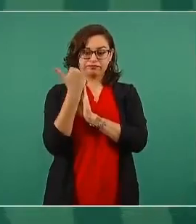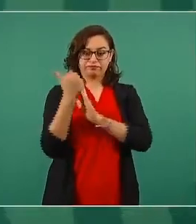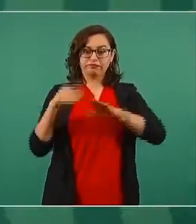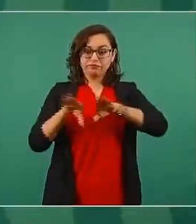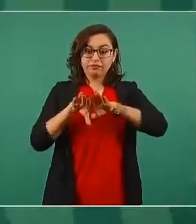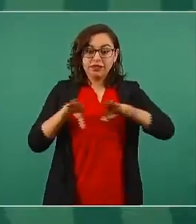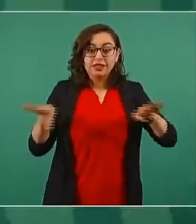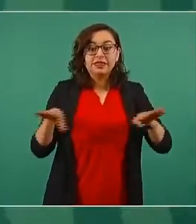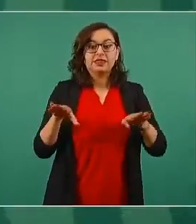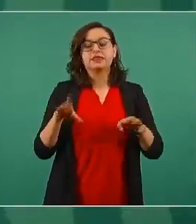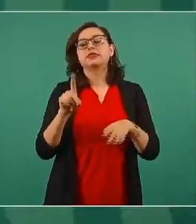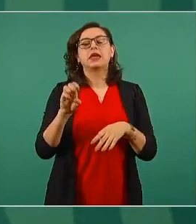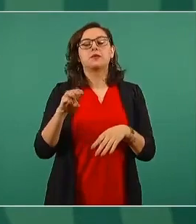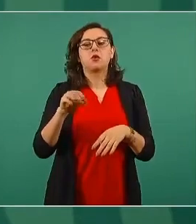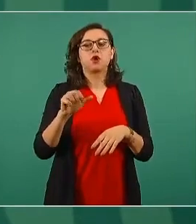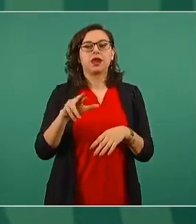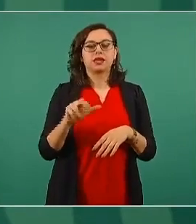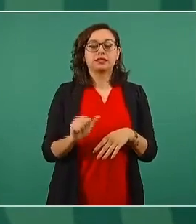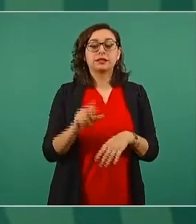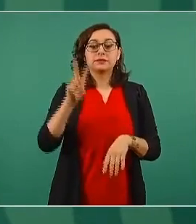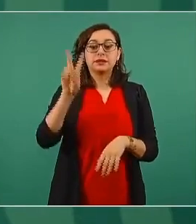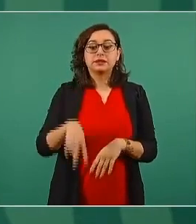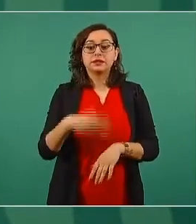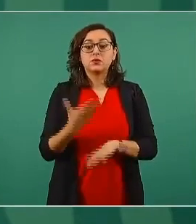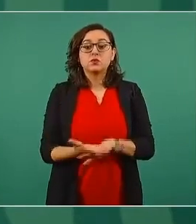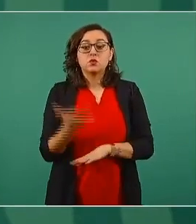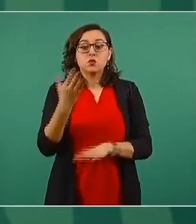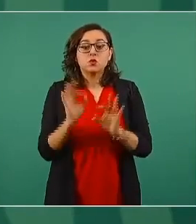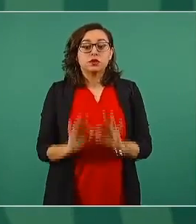comunitaria y es muy importante,